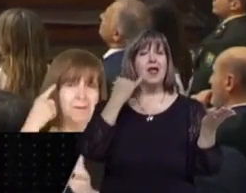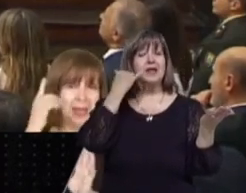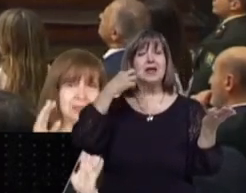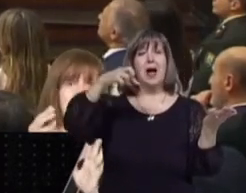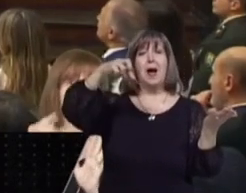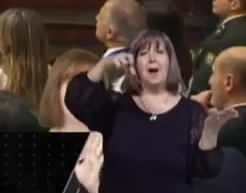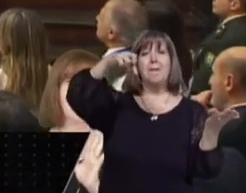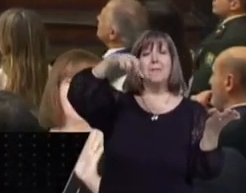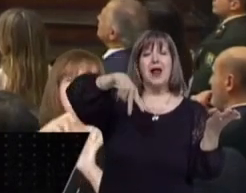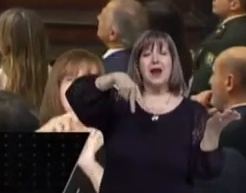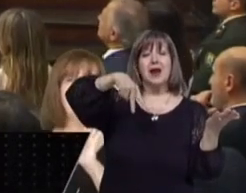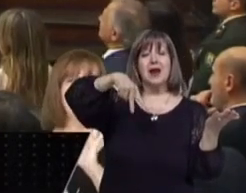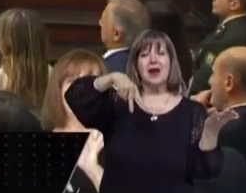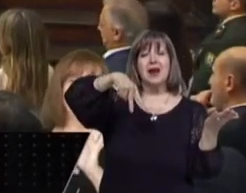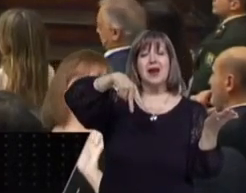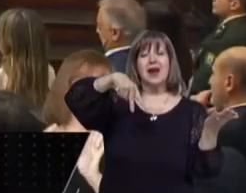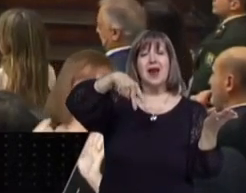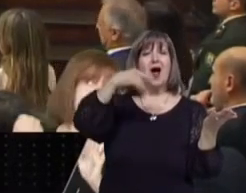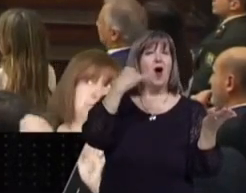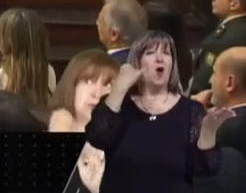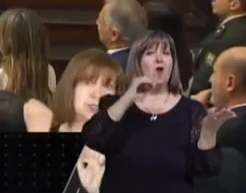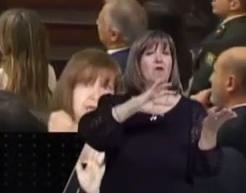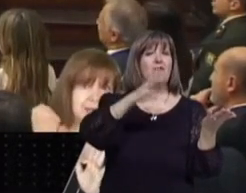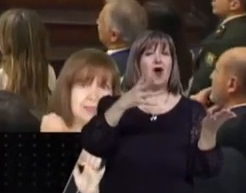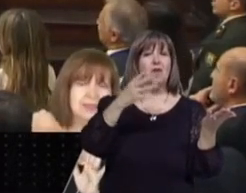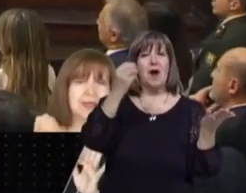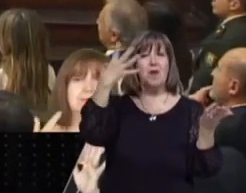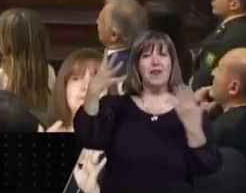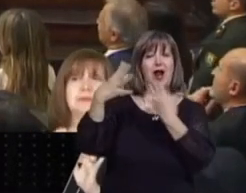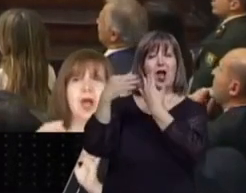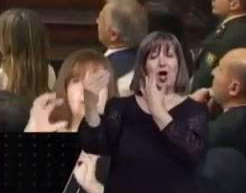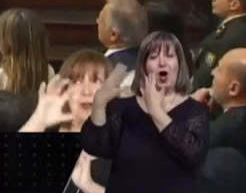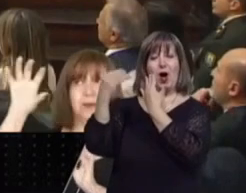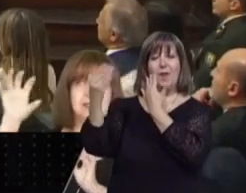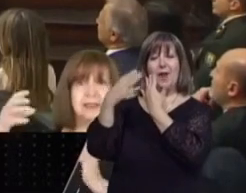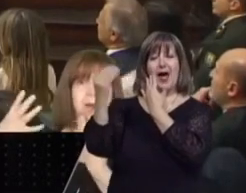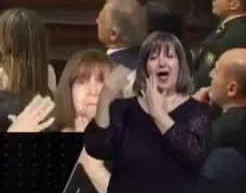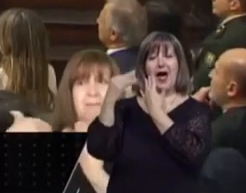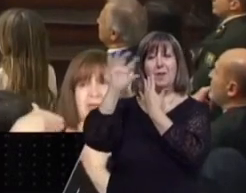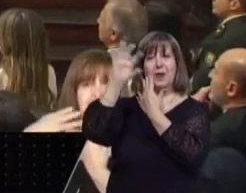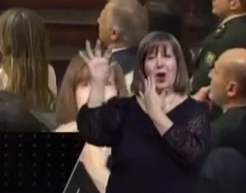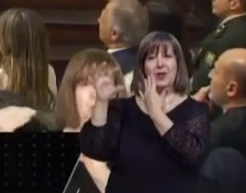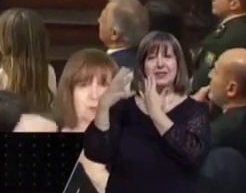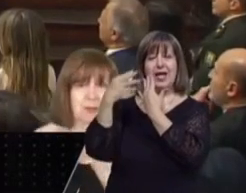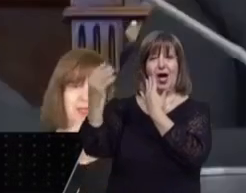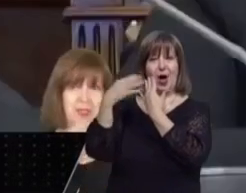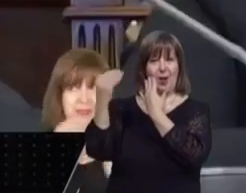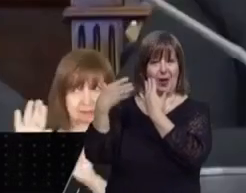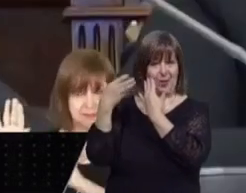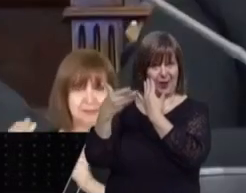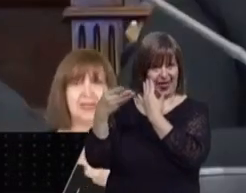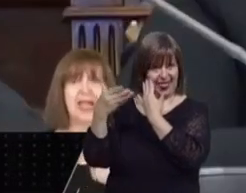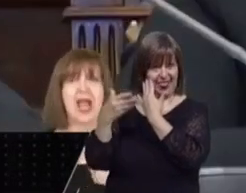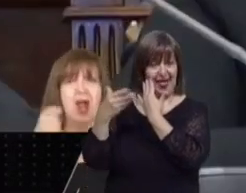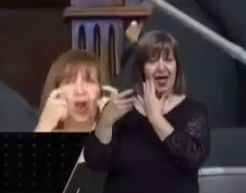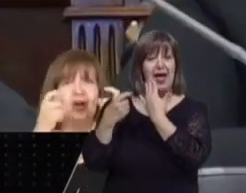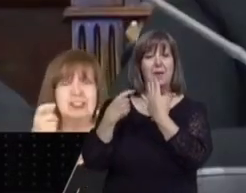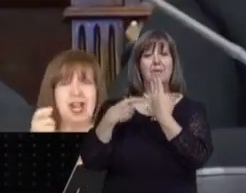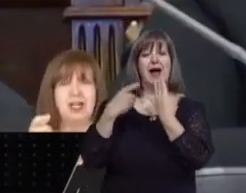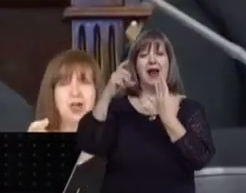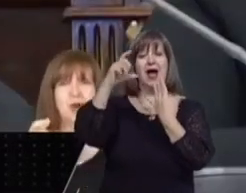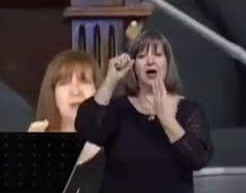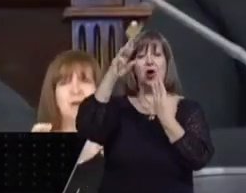plan que es modelo en el país y que nos han pedido otras provincias para el control del robo de